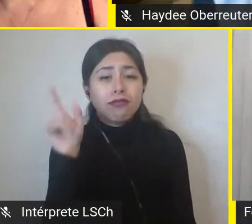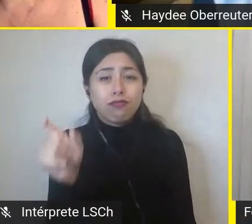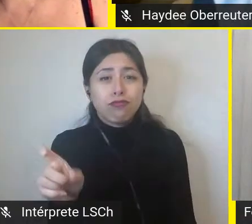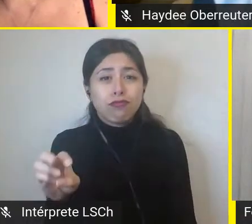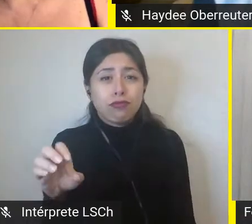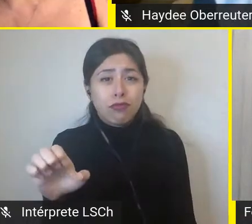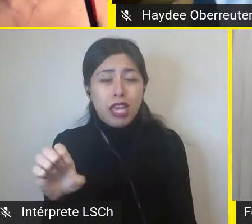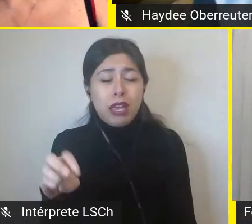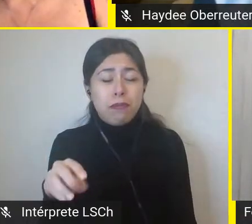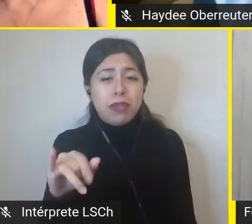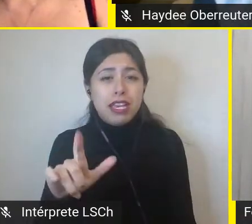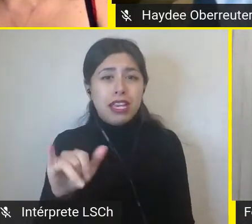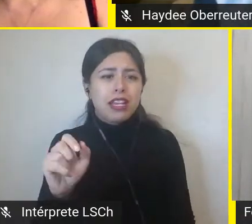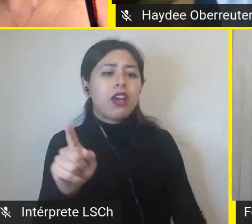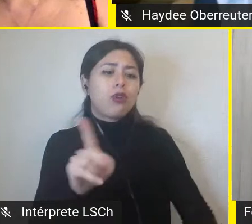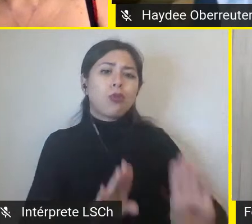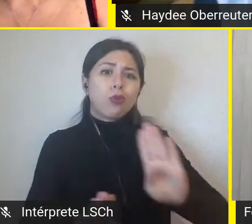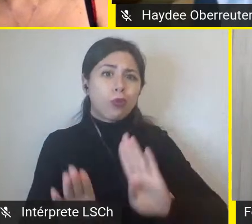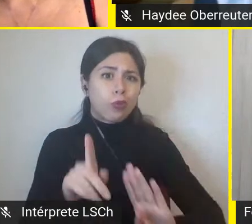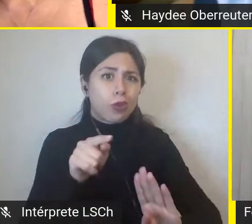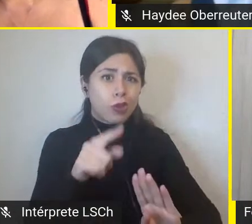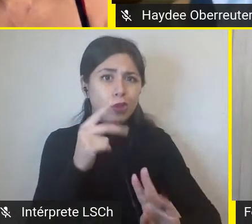van a entusiasmar con el